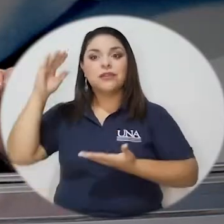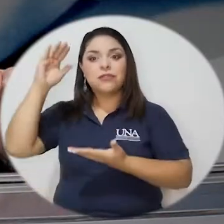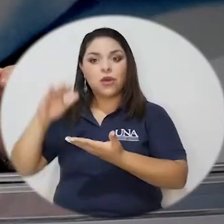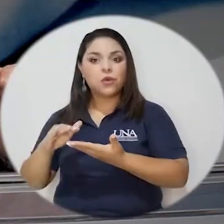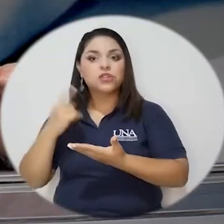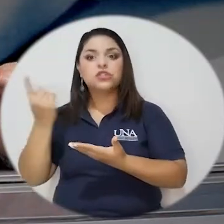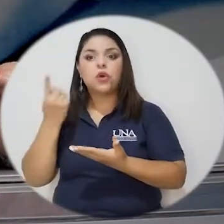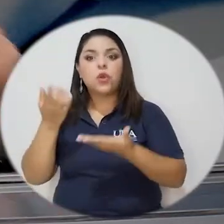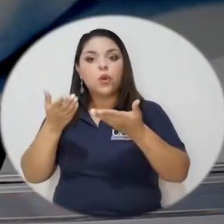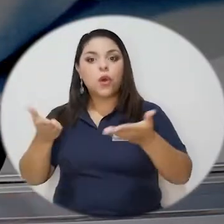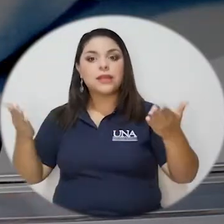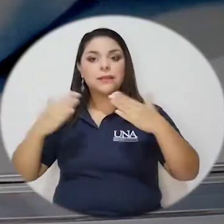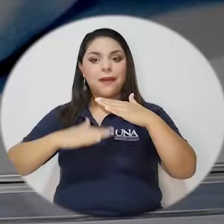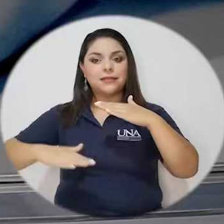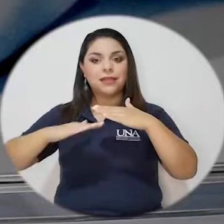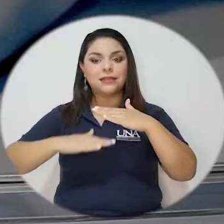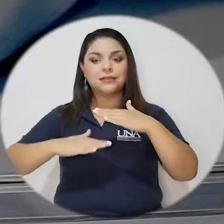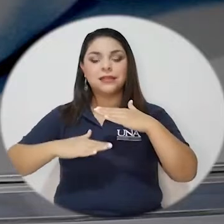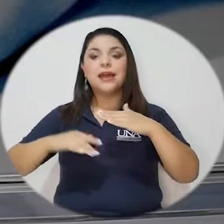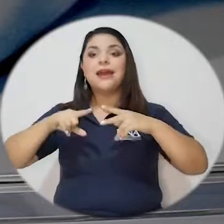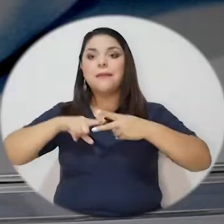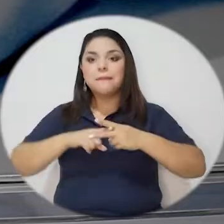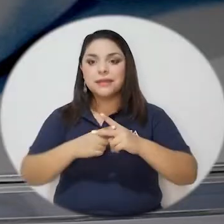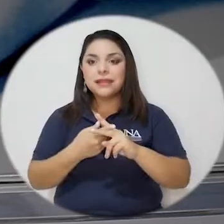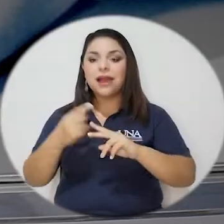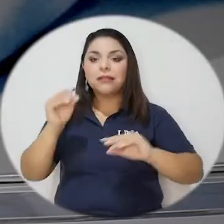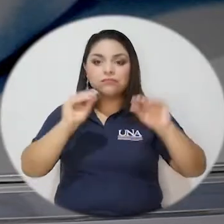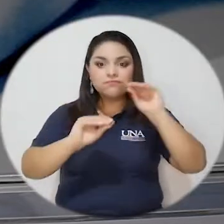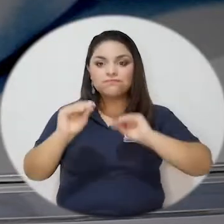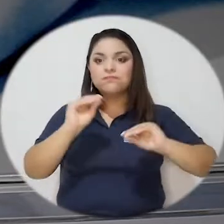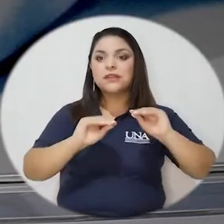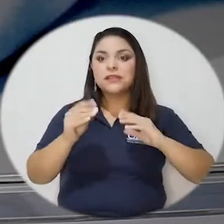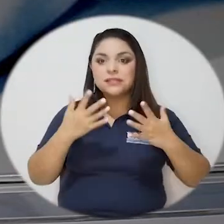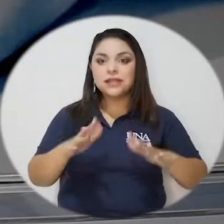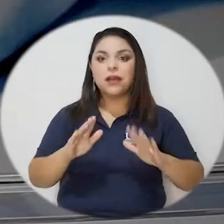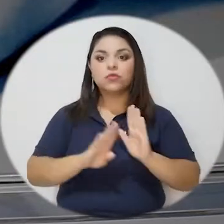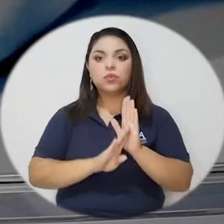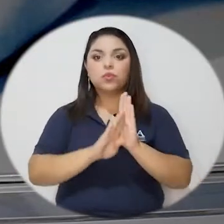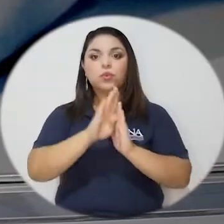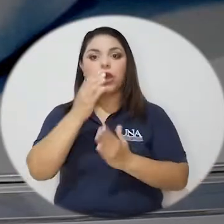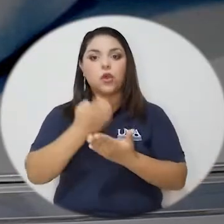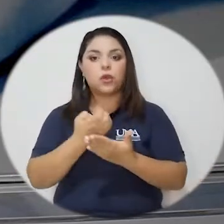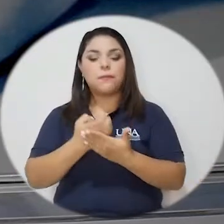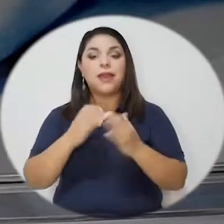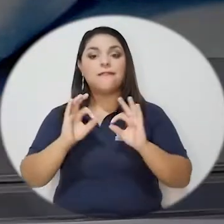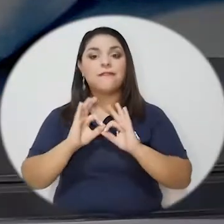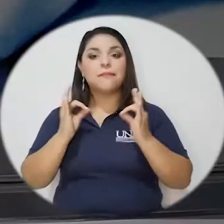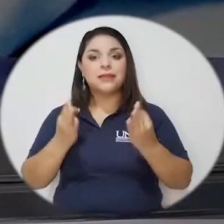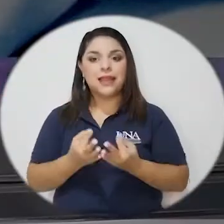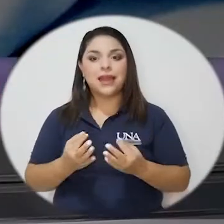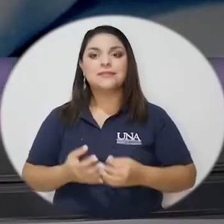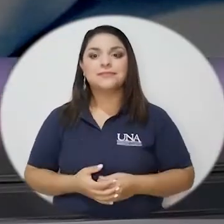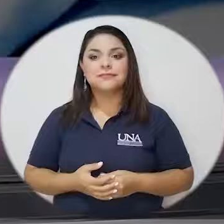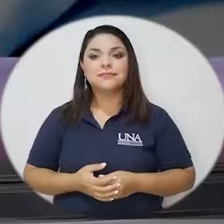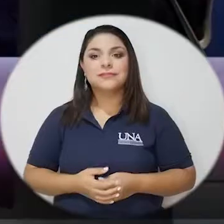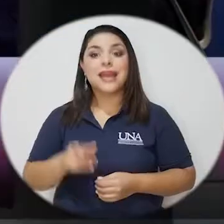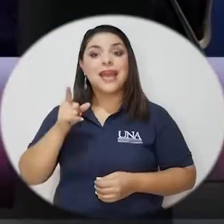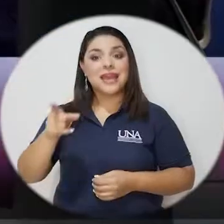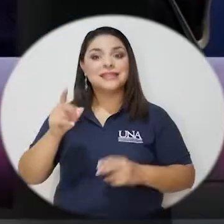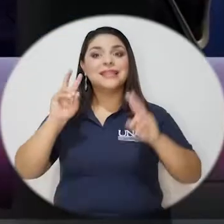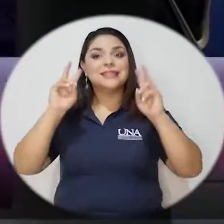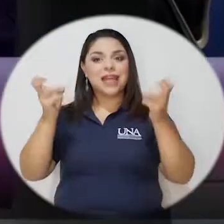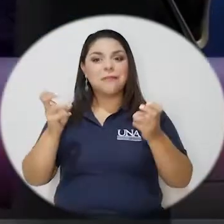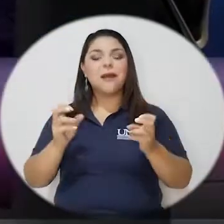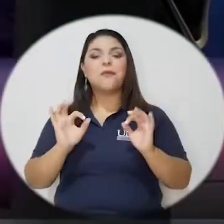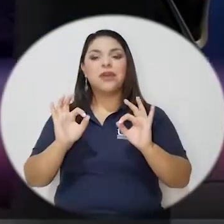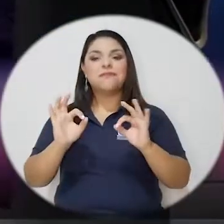básicos. Entonces es el momento de empezar a ver, empezado a sanear la economía familiar. Ese tema lo vamos a ver después